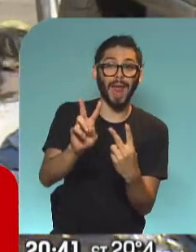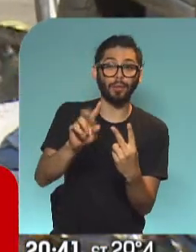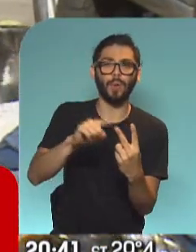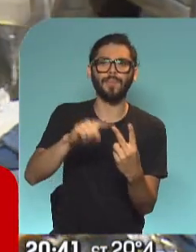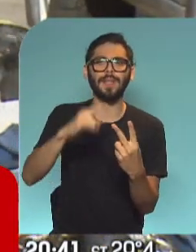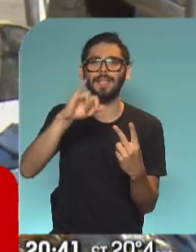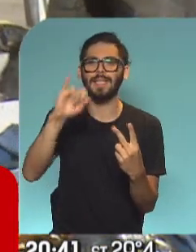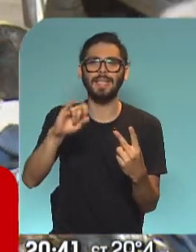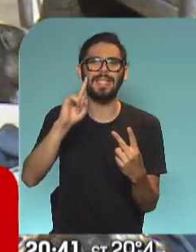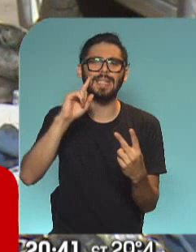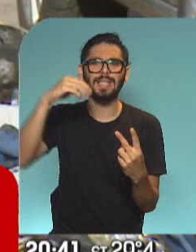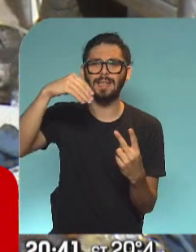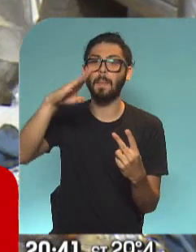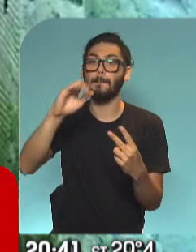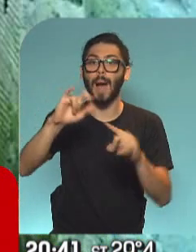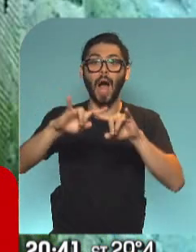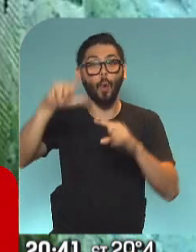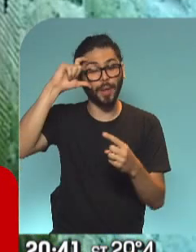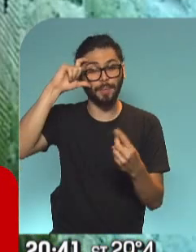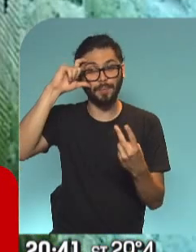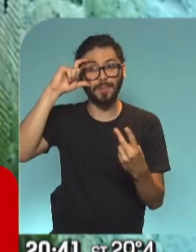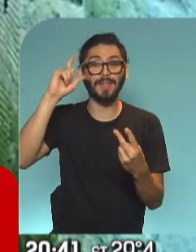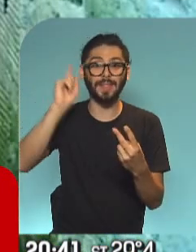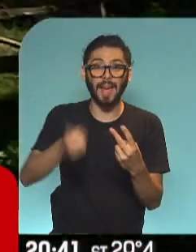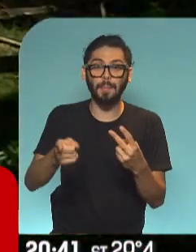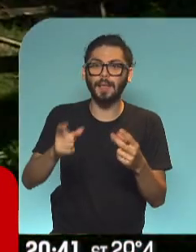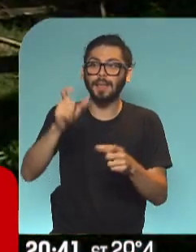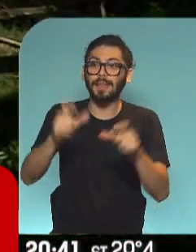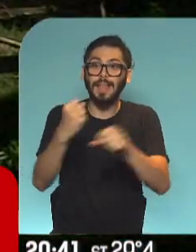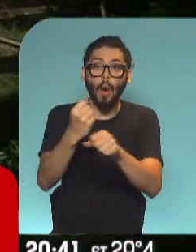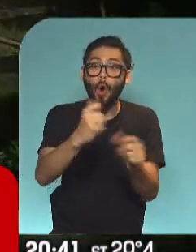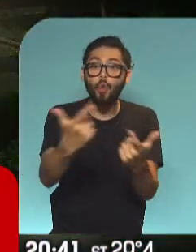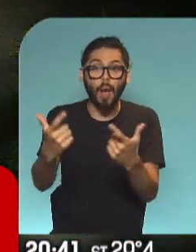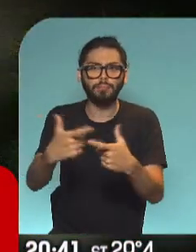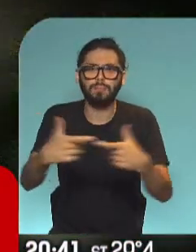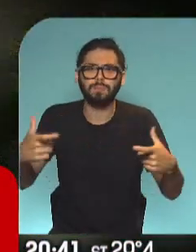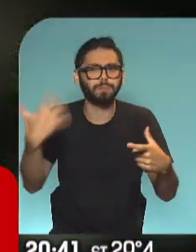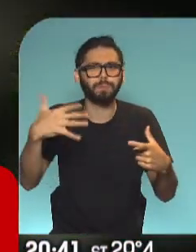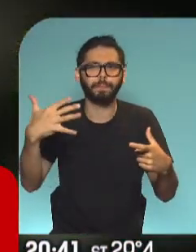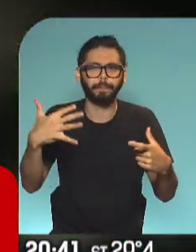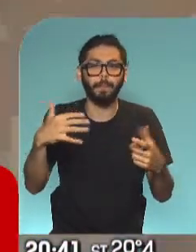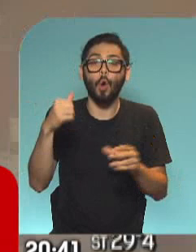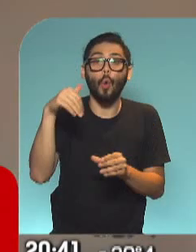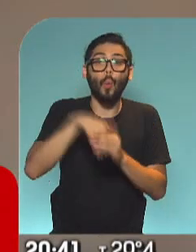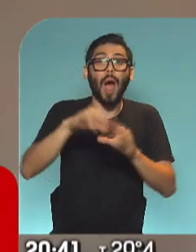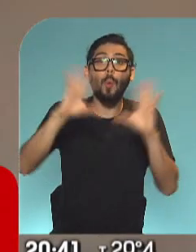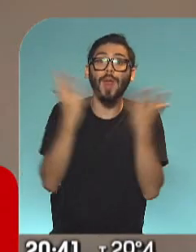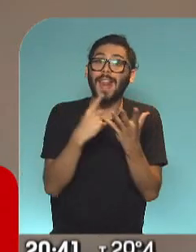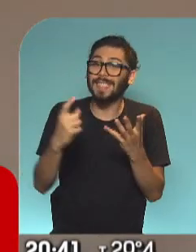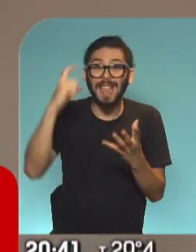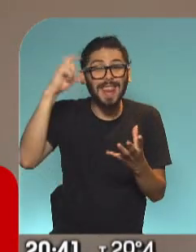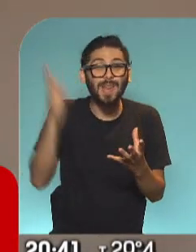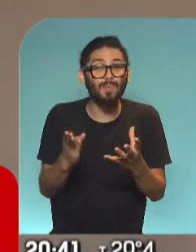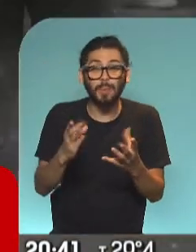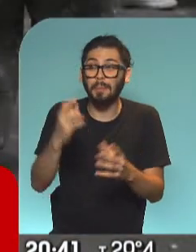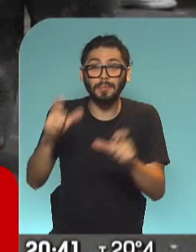La desocupación también se ubicaba en niveles impactantes. Según el Banco Mundial, era de más del 10%.